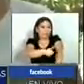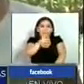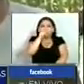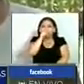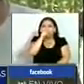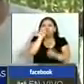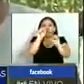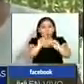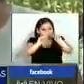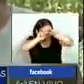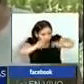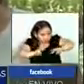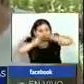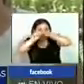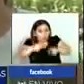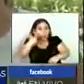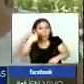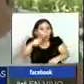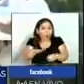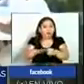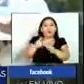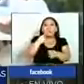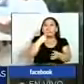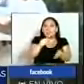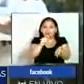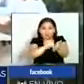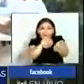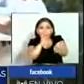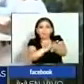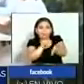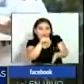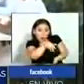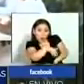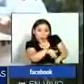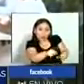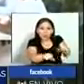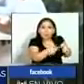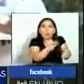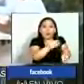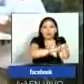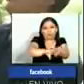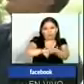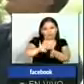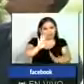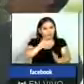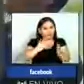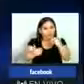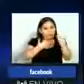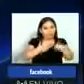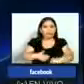pruebas de COVID-19. Los precios lo va a determinar el establecimiento de salud. Ya le contamos más.